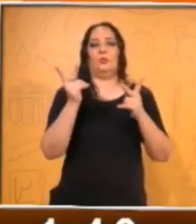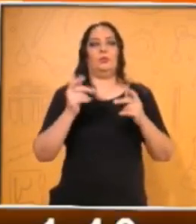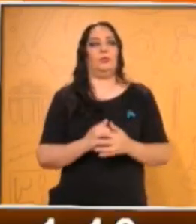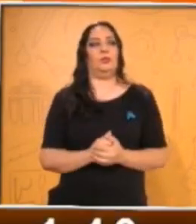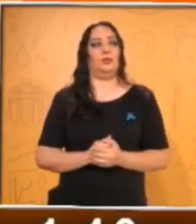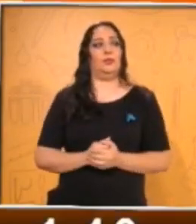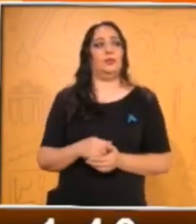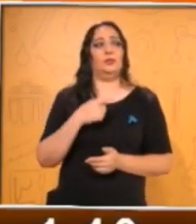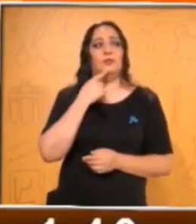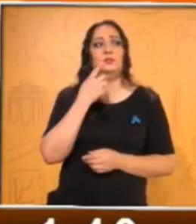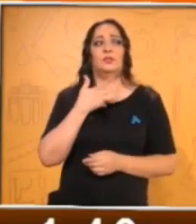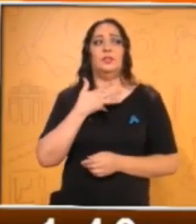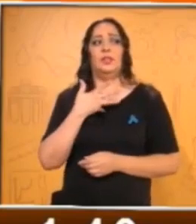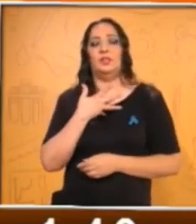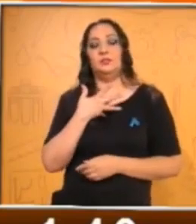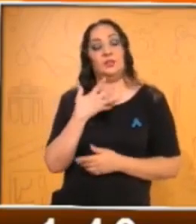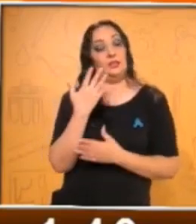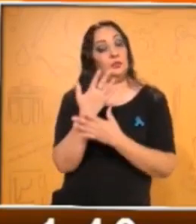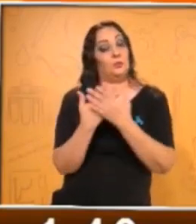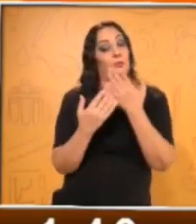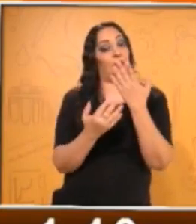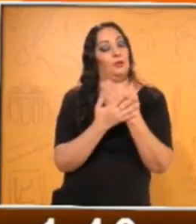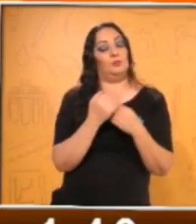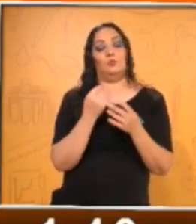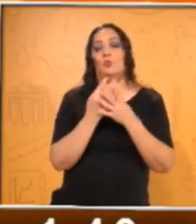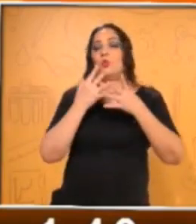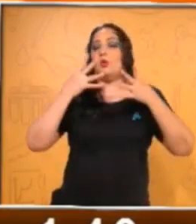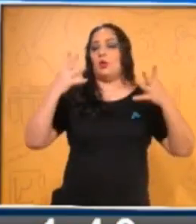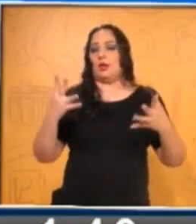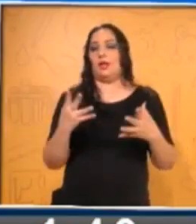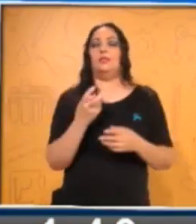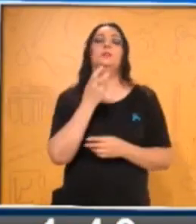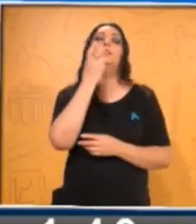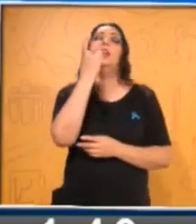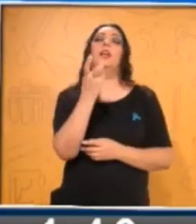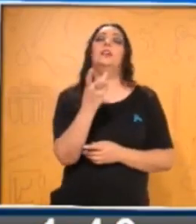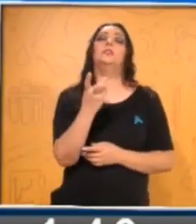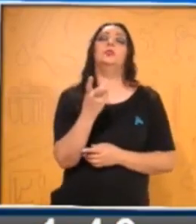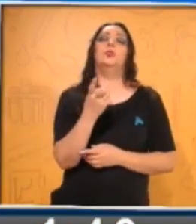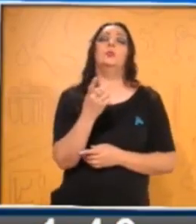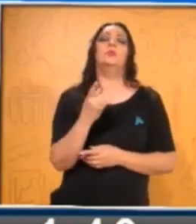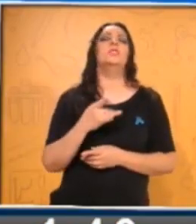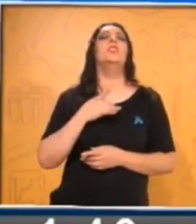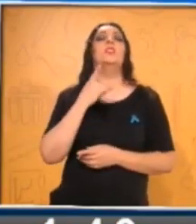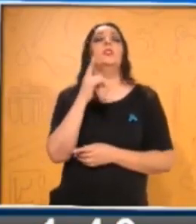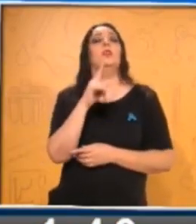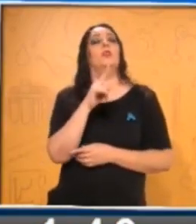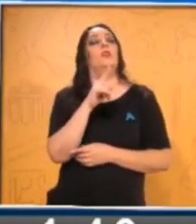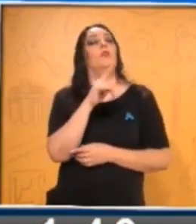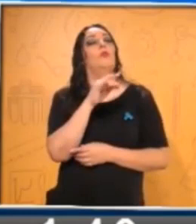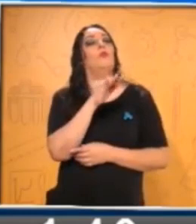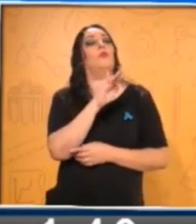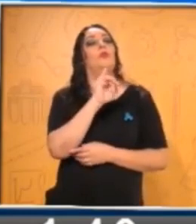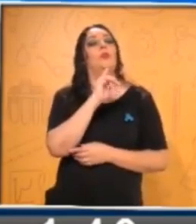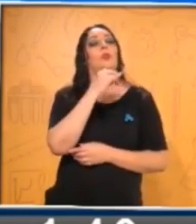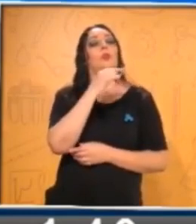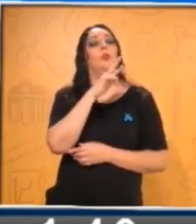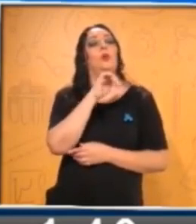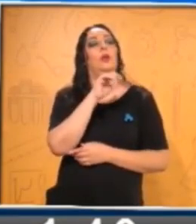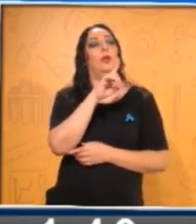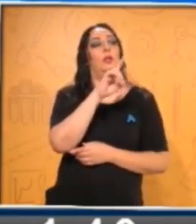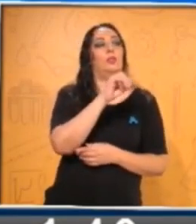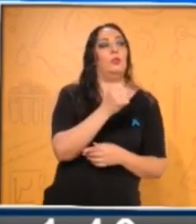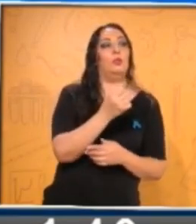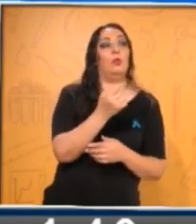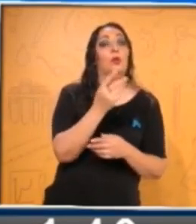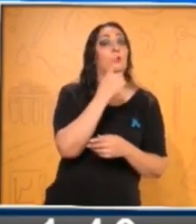que sigue dice, tienes las manos muy grandes. Es una frase en sentido triángulo para figurado, rombo para